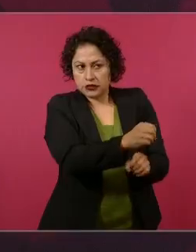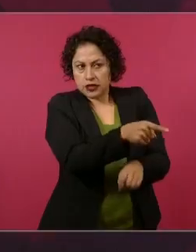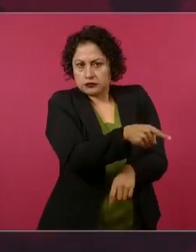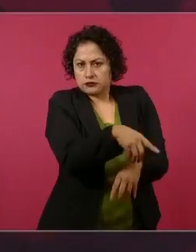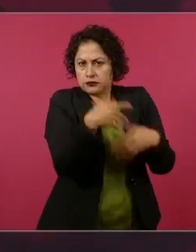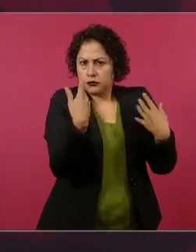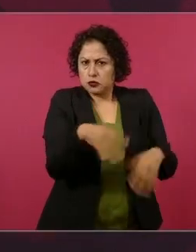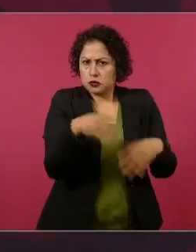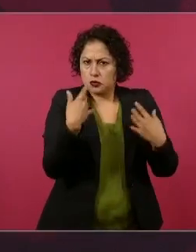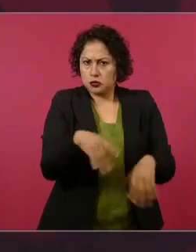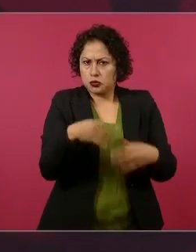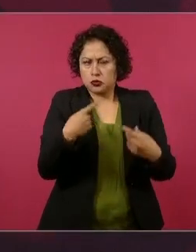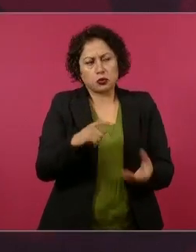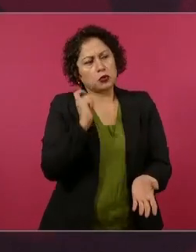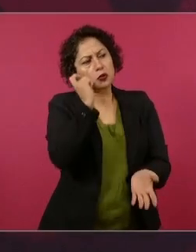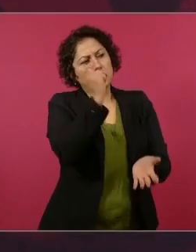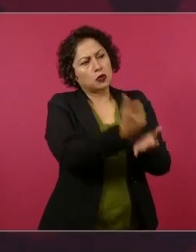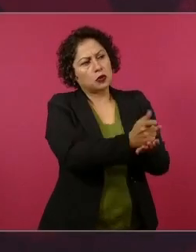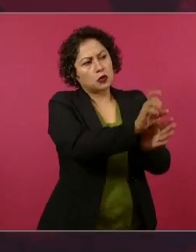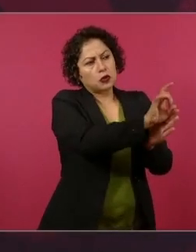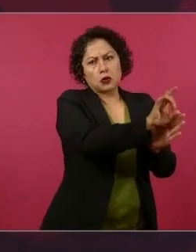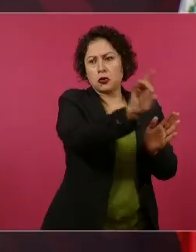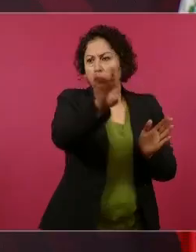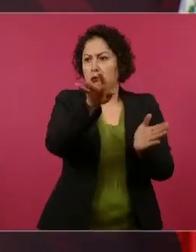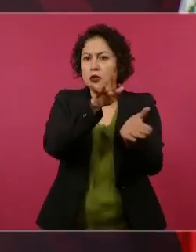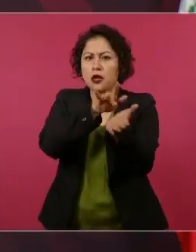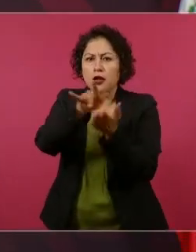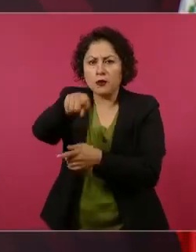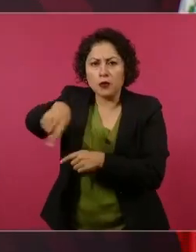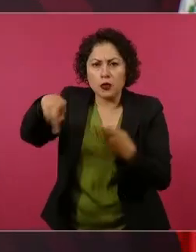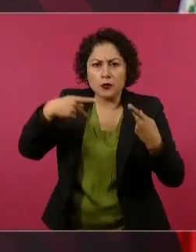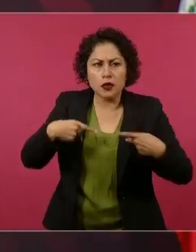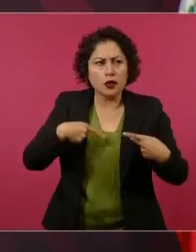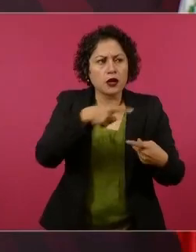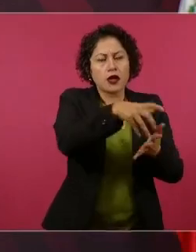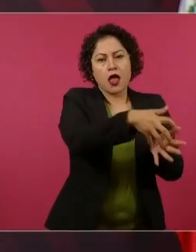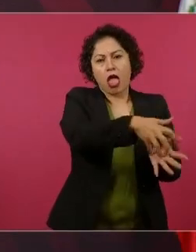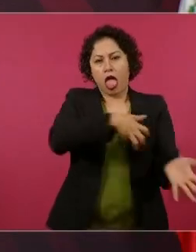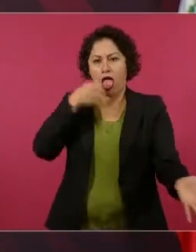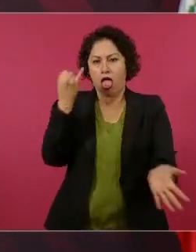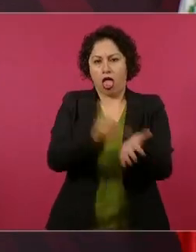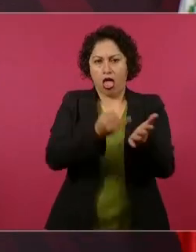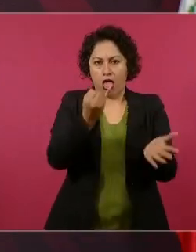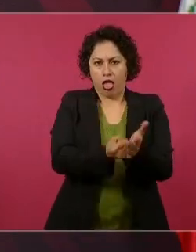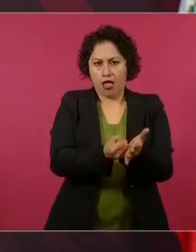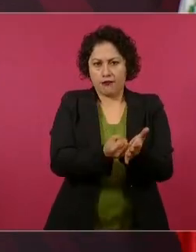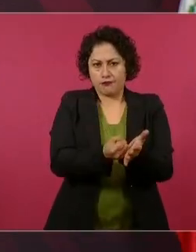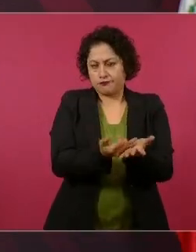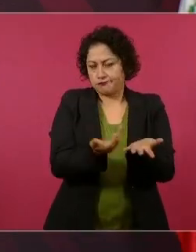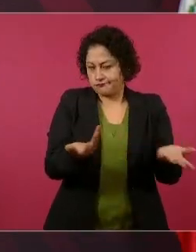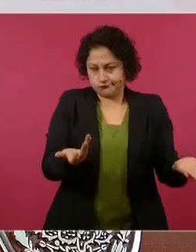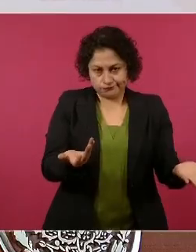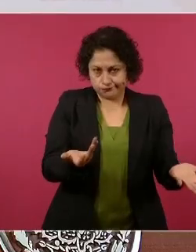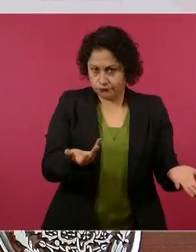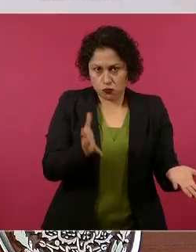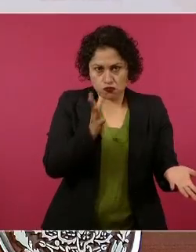altas, no tenían sucursales en los lugares más apartados.